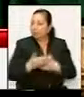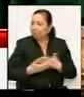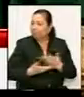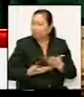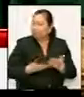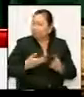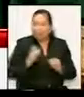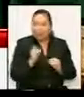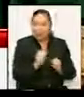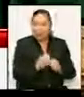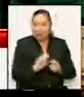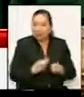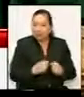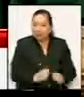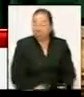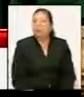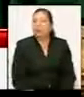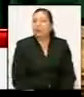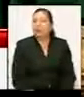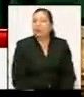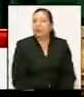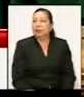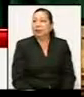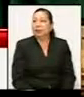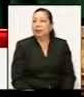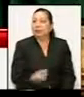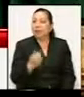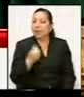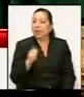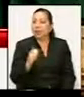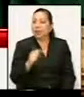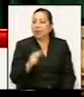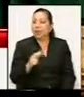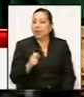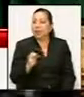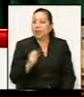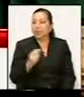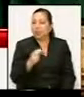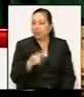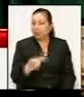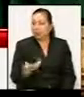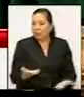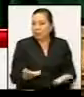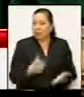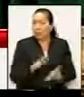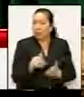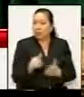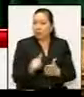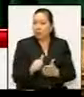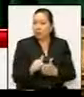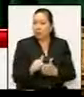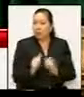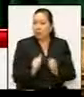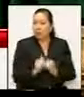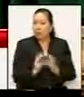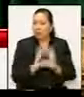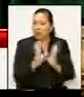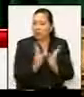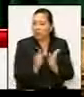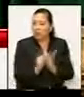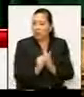a Cierre y Selva Exportadora, a Agroideas, a SENASA y a Agrorural, todos como un